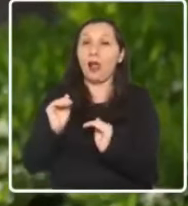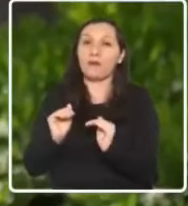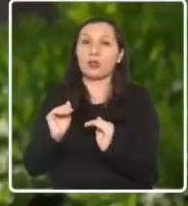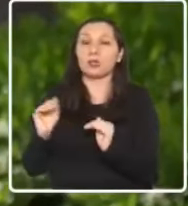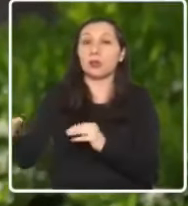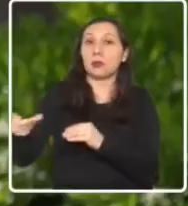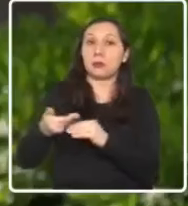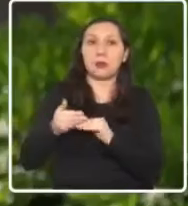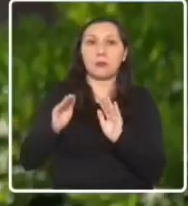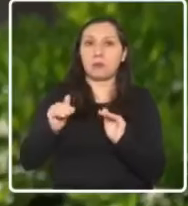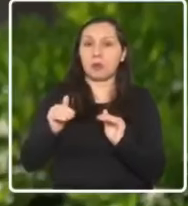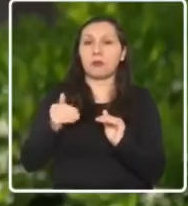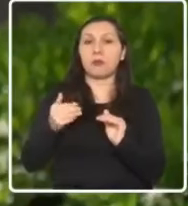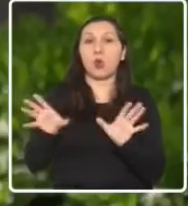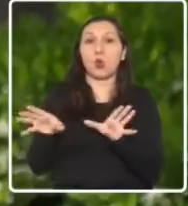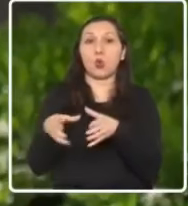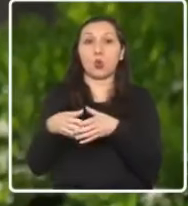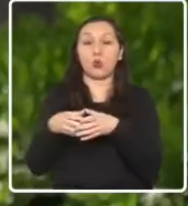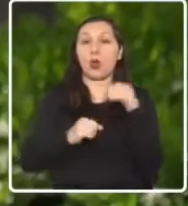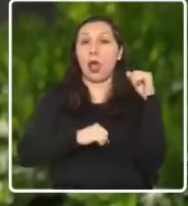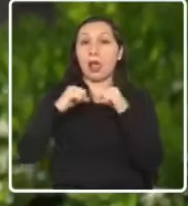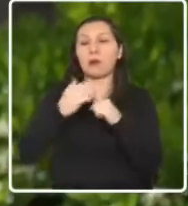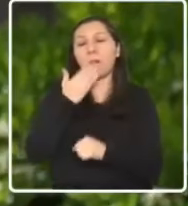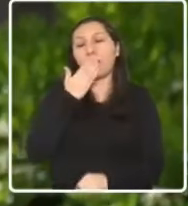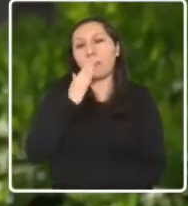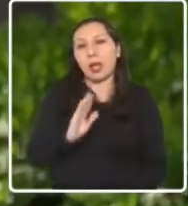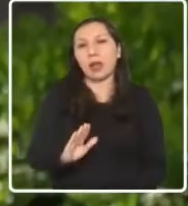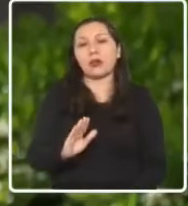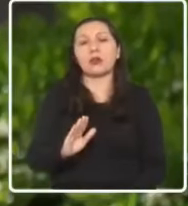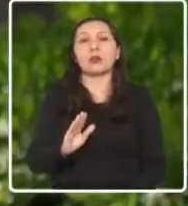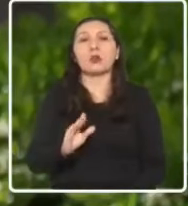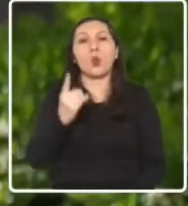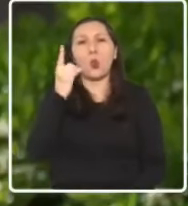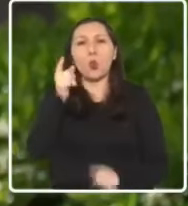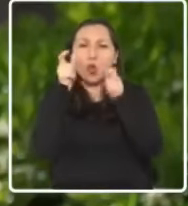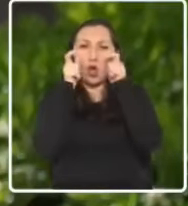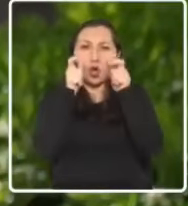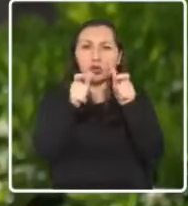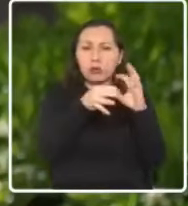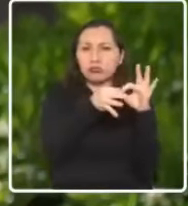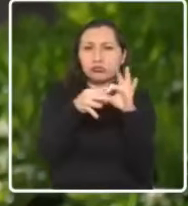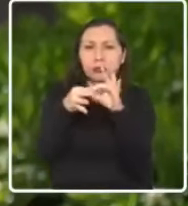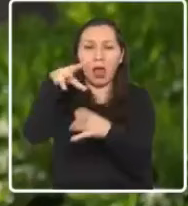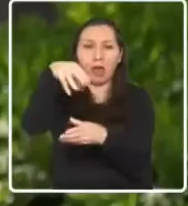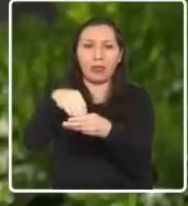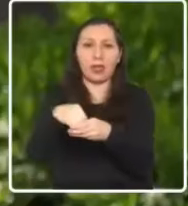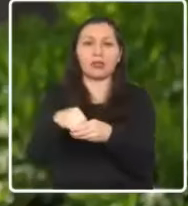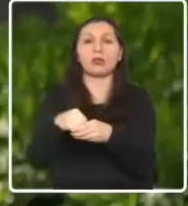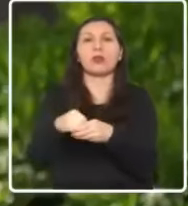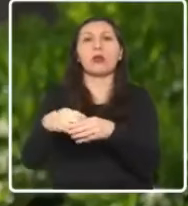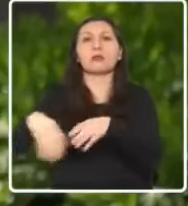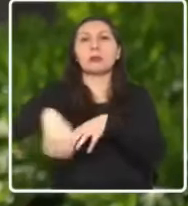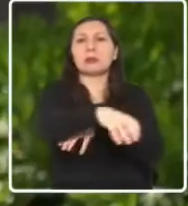a petición de los propios grupos que preferirían tener, ¿cierto?, una fiscalización consistente internamente a algo